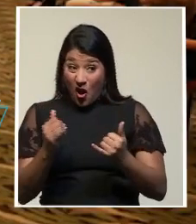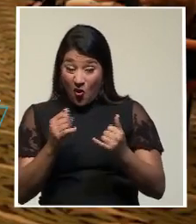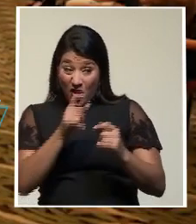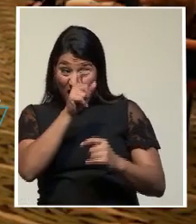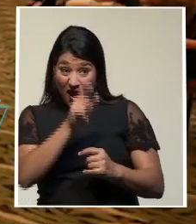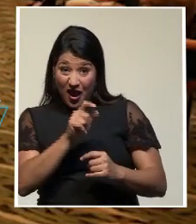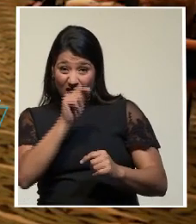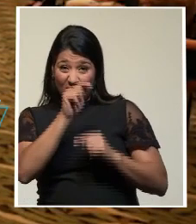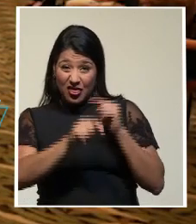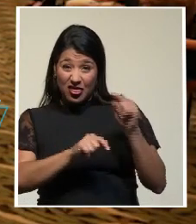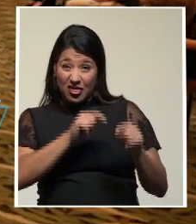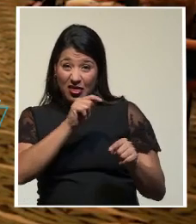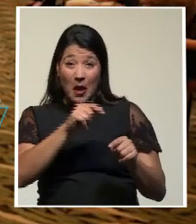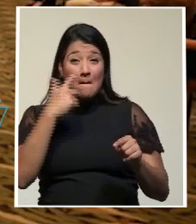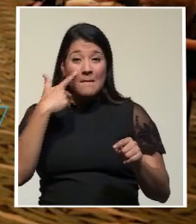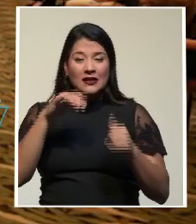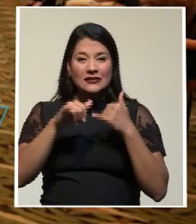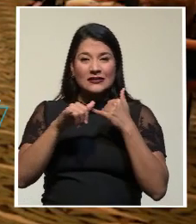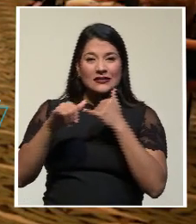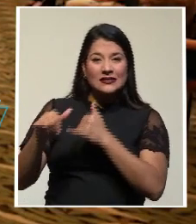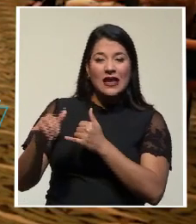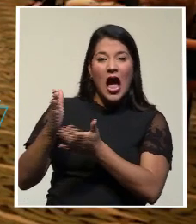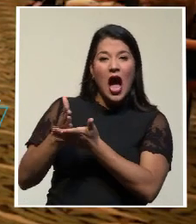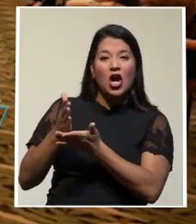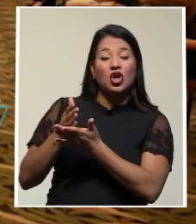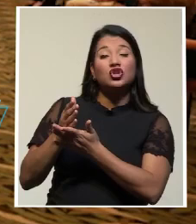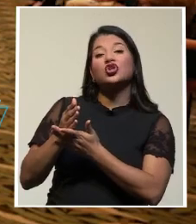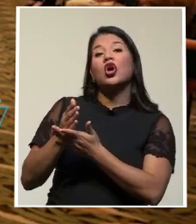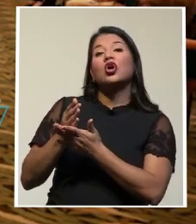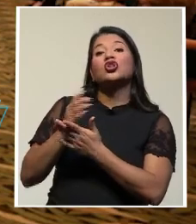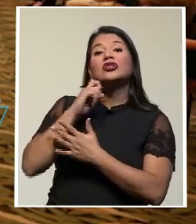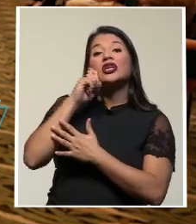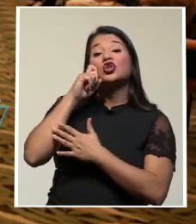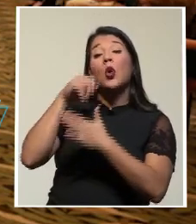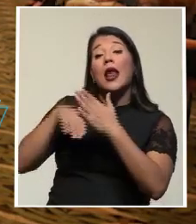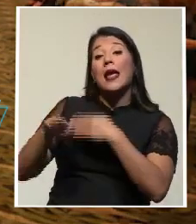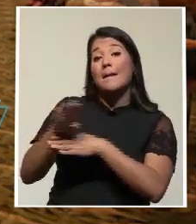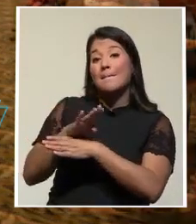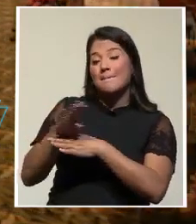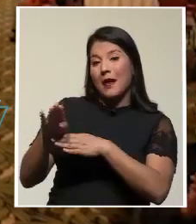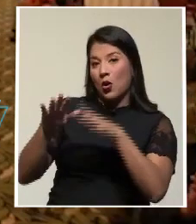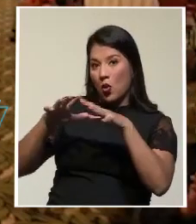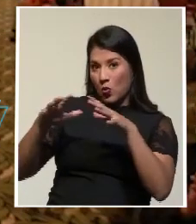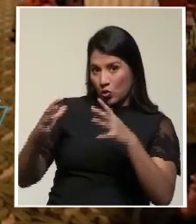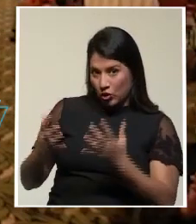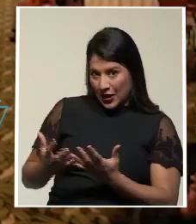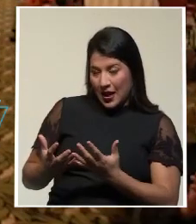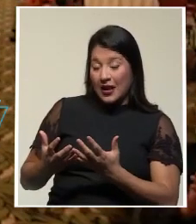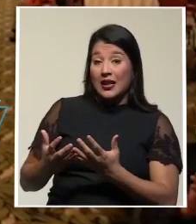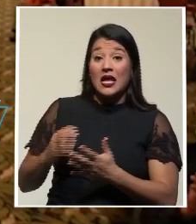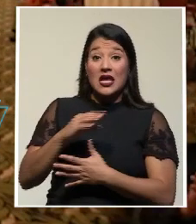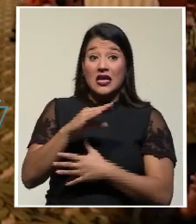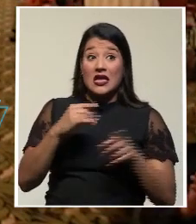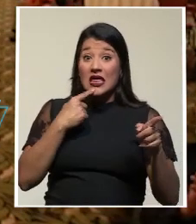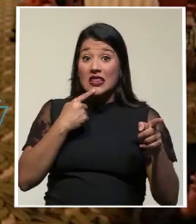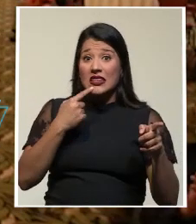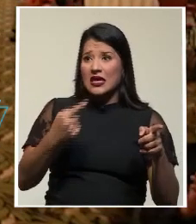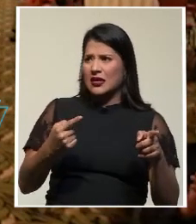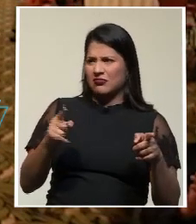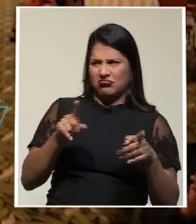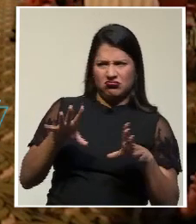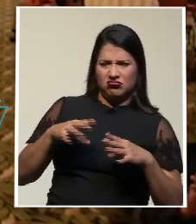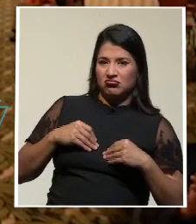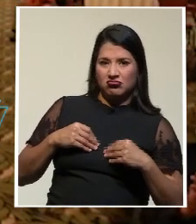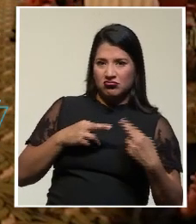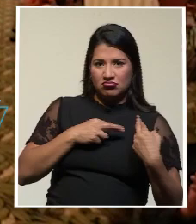una denuncia de acoso sexual en el Banco Mundial, la cual dio a conocer el diario La Nación y de la cual Chávez se ha